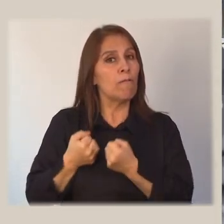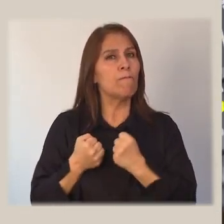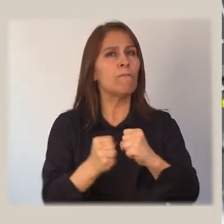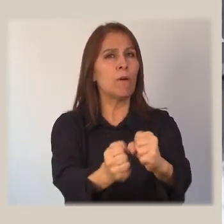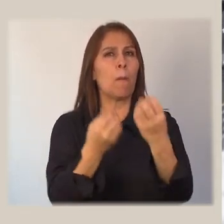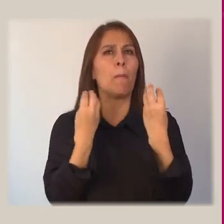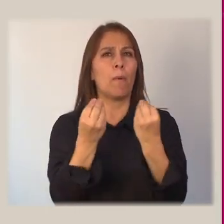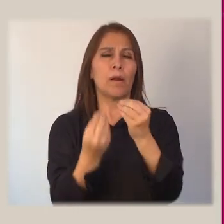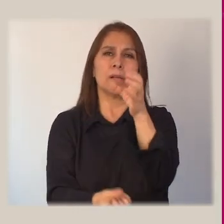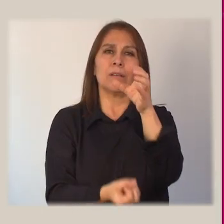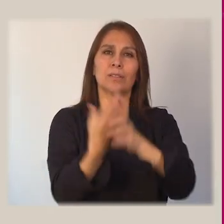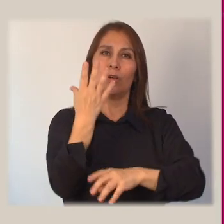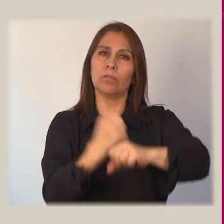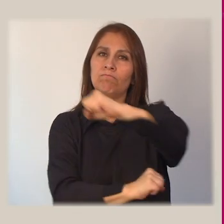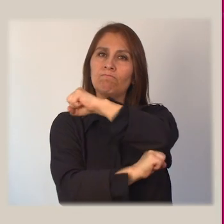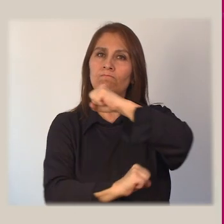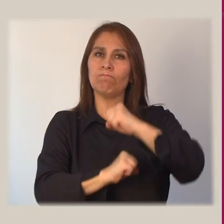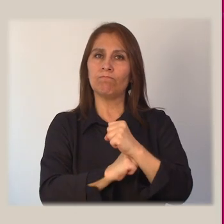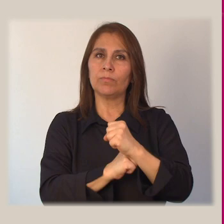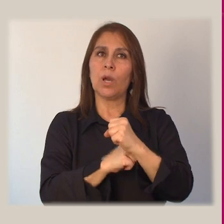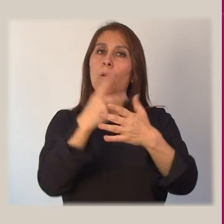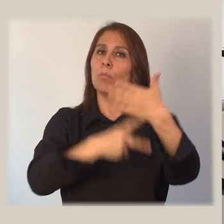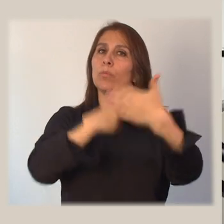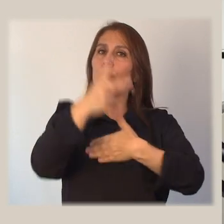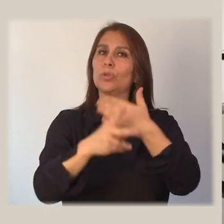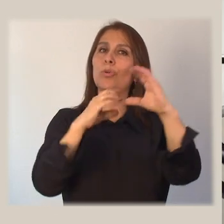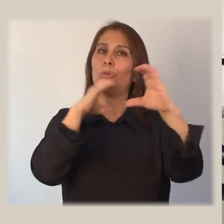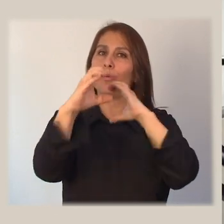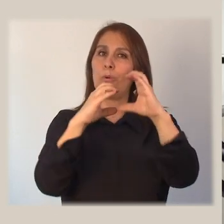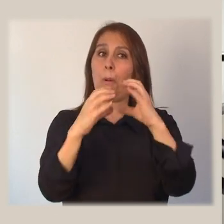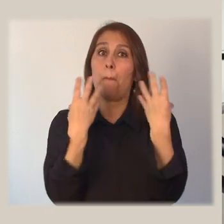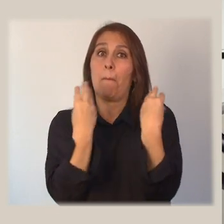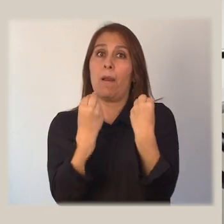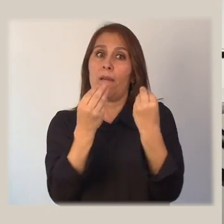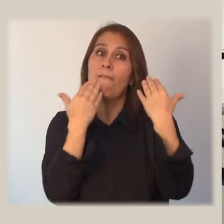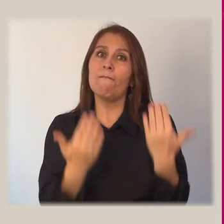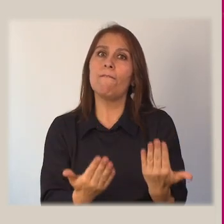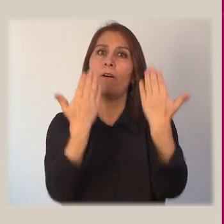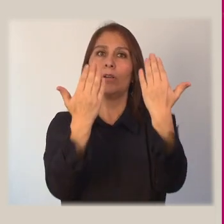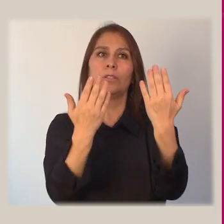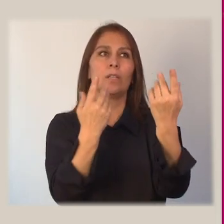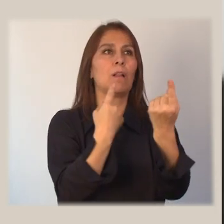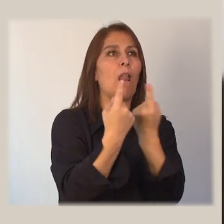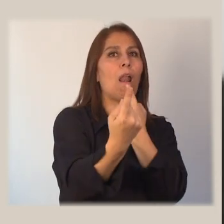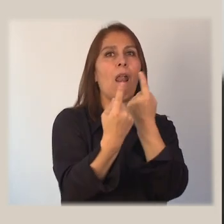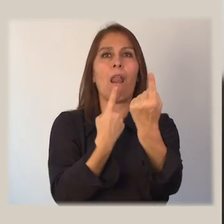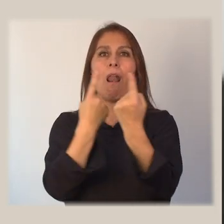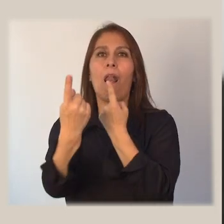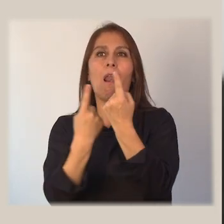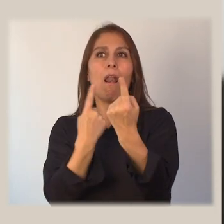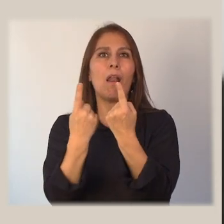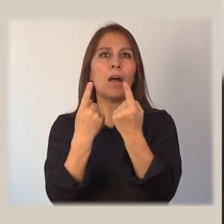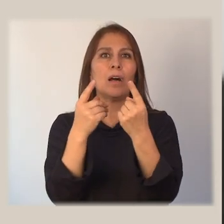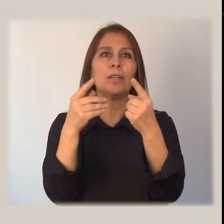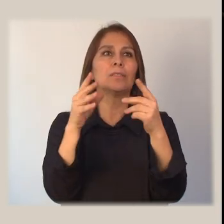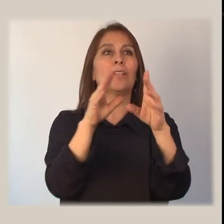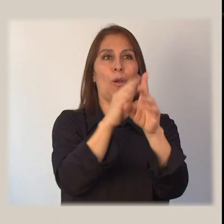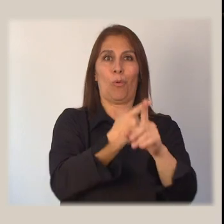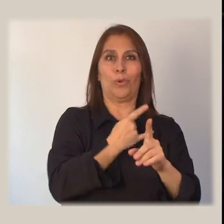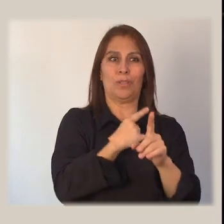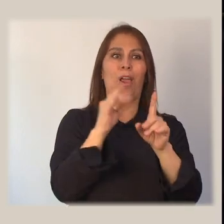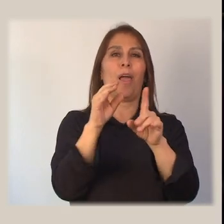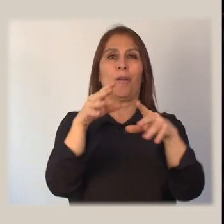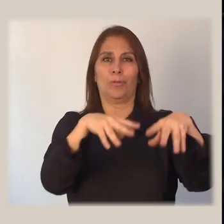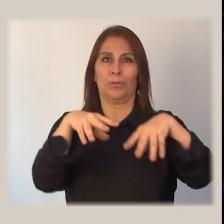en la creación y fortalecimiento de proyectos educomunicativos orientados al favorecimiento del diálogo de la universidad con la sociedad,